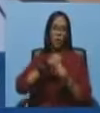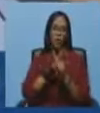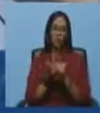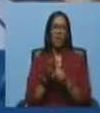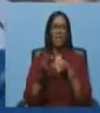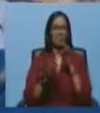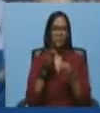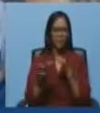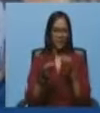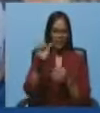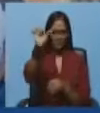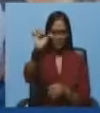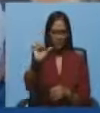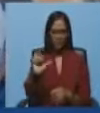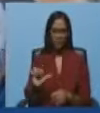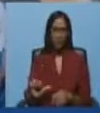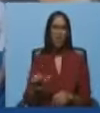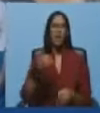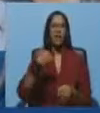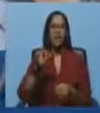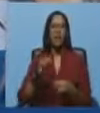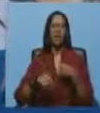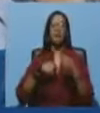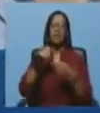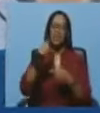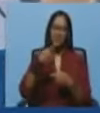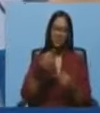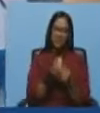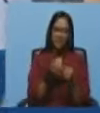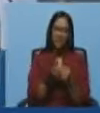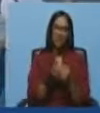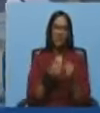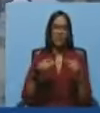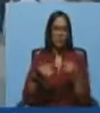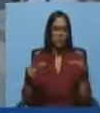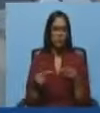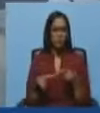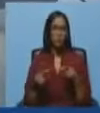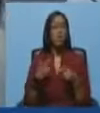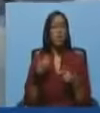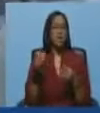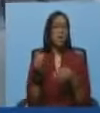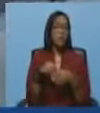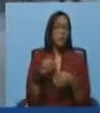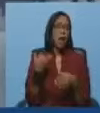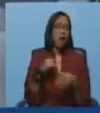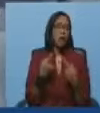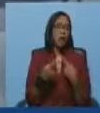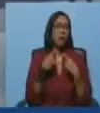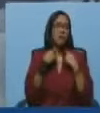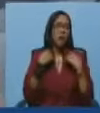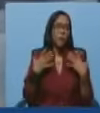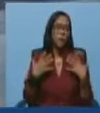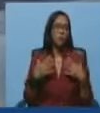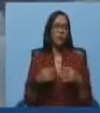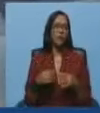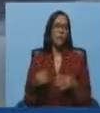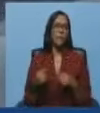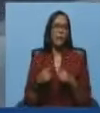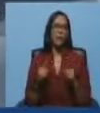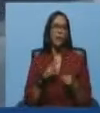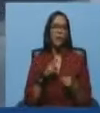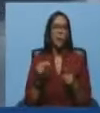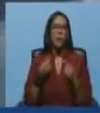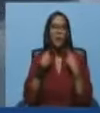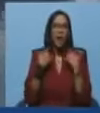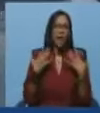mucho detalle qué hay detrás de este algoritmo. Y además hay otra cosa que también está muy de moda, pero no es por una